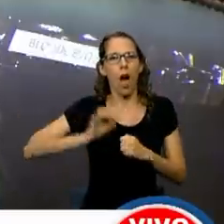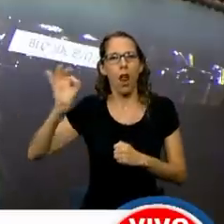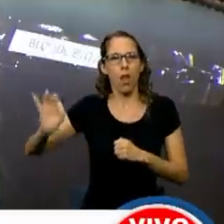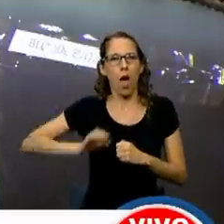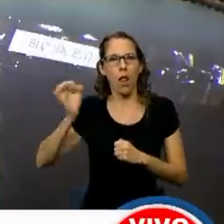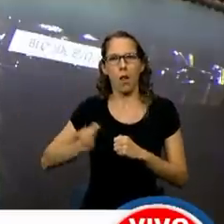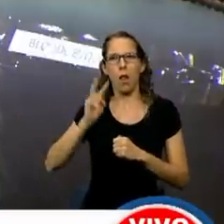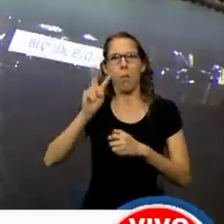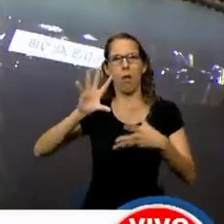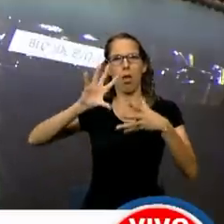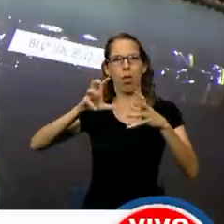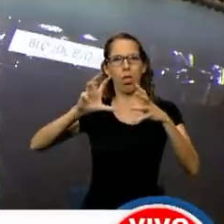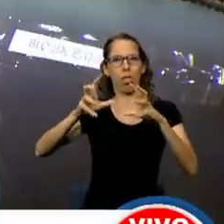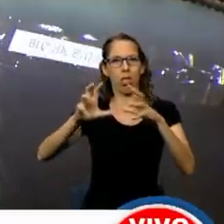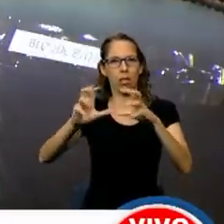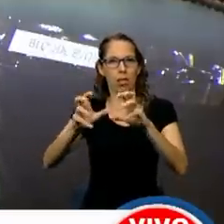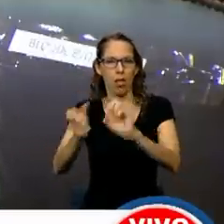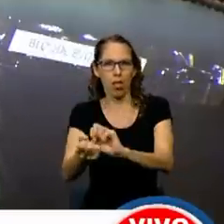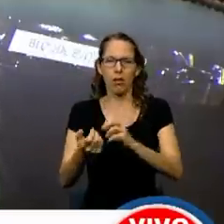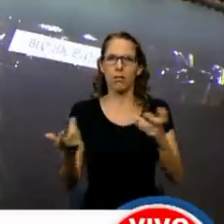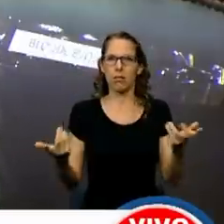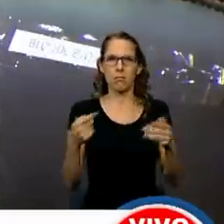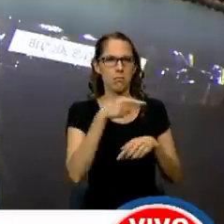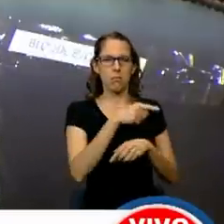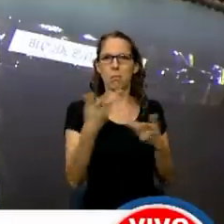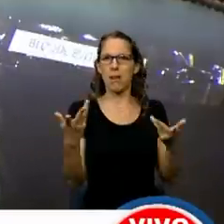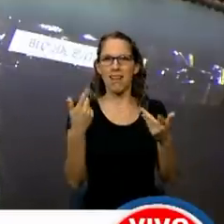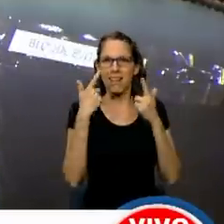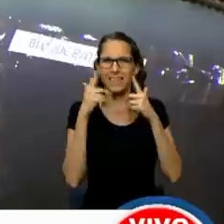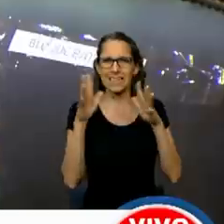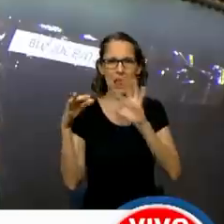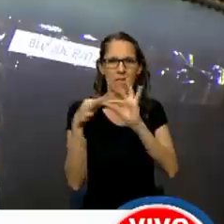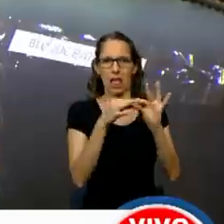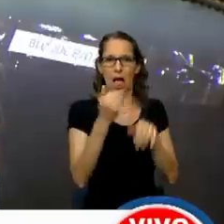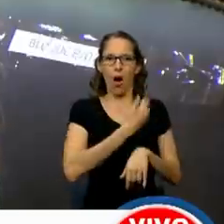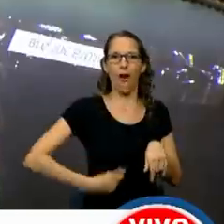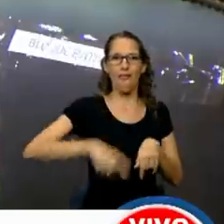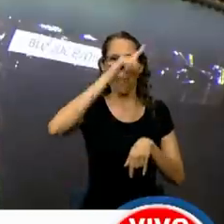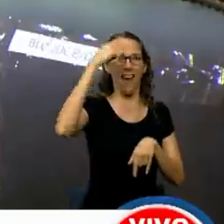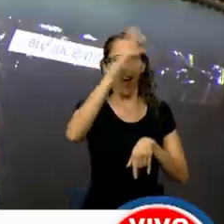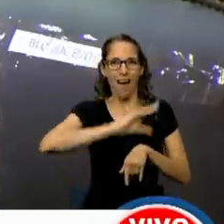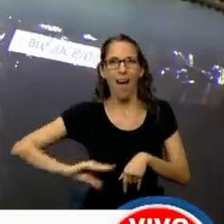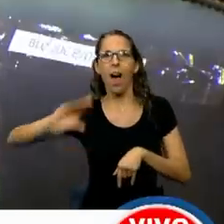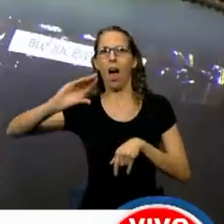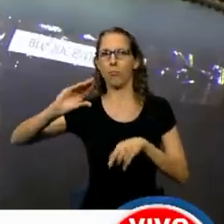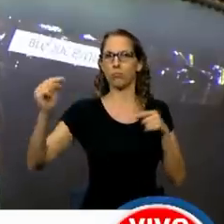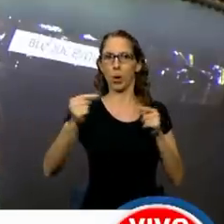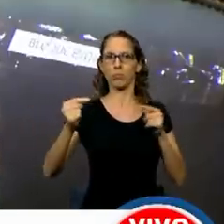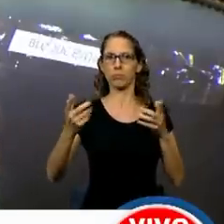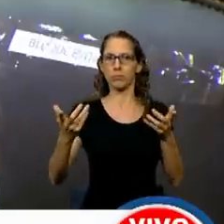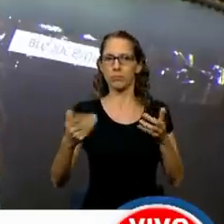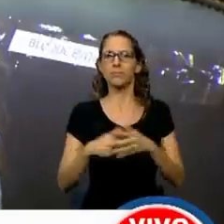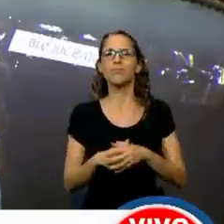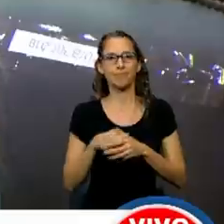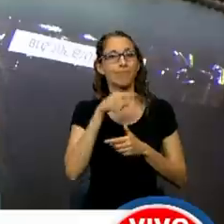y que no tienen ningún correlato desde el gobierno que tiene que volver del gobierno nacional a la provincia y este presupuesto